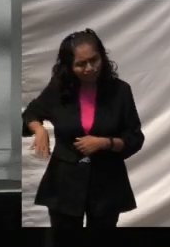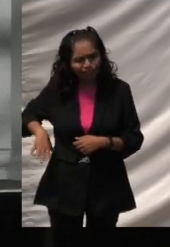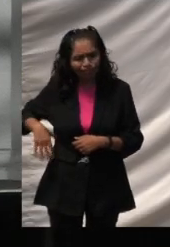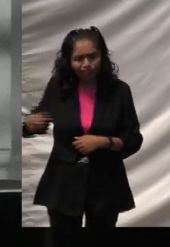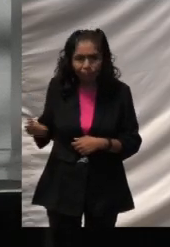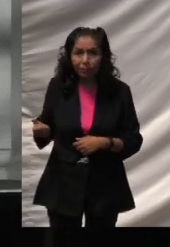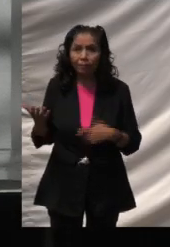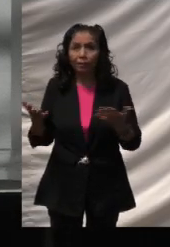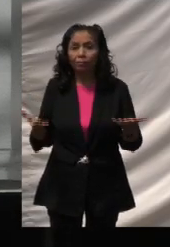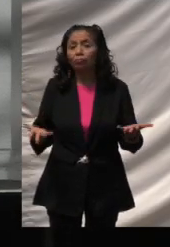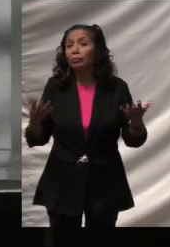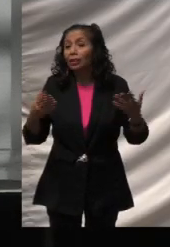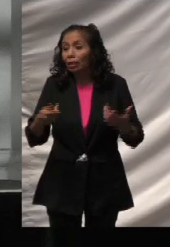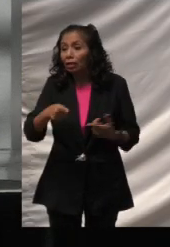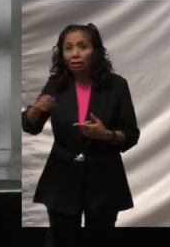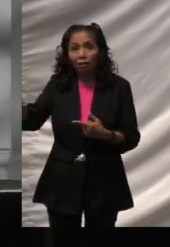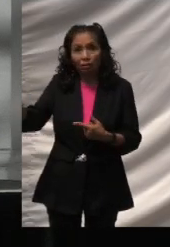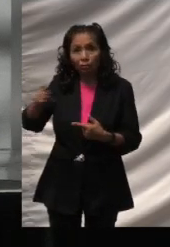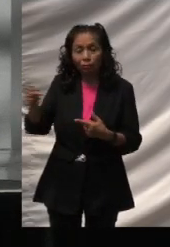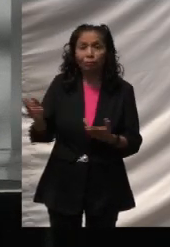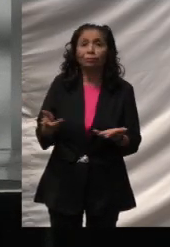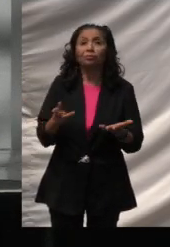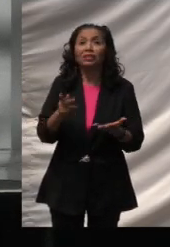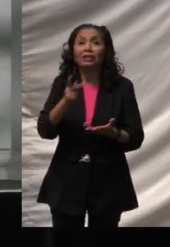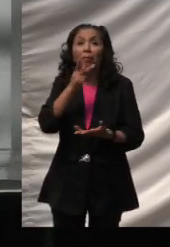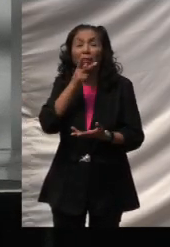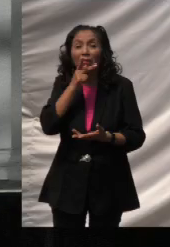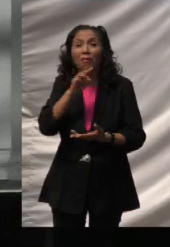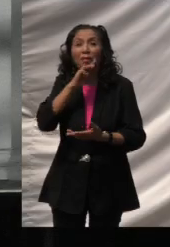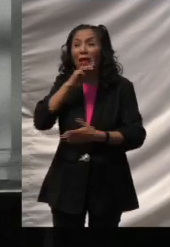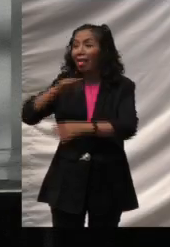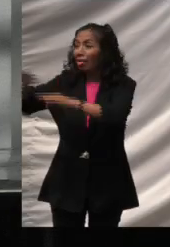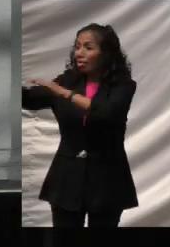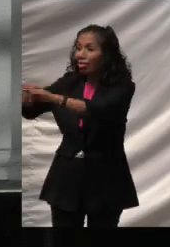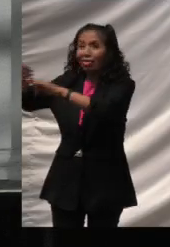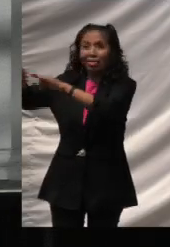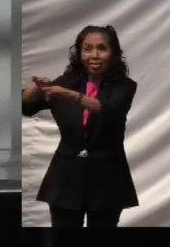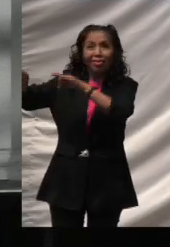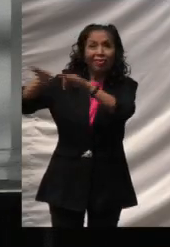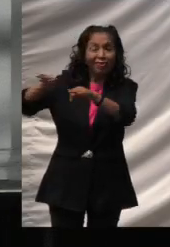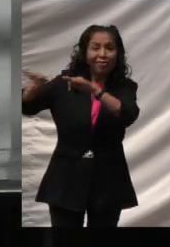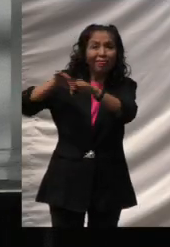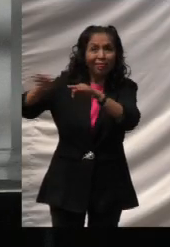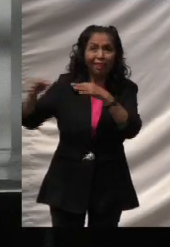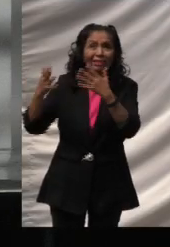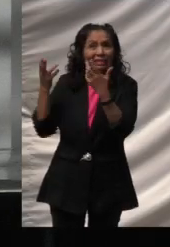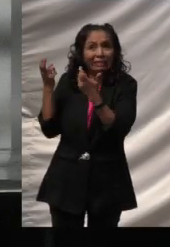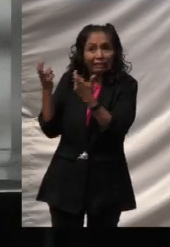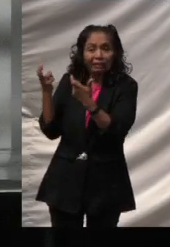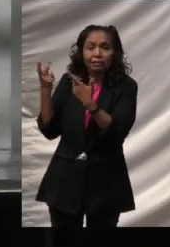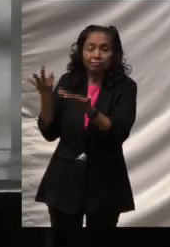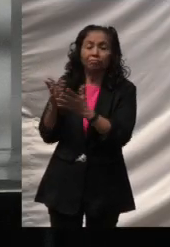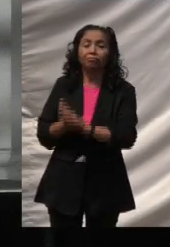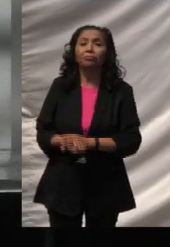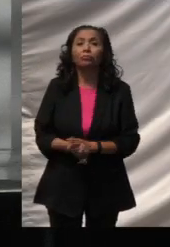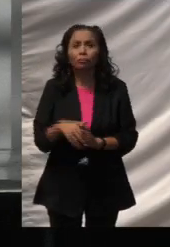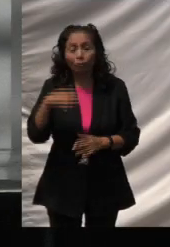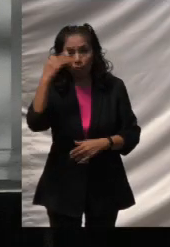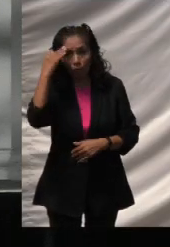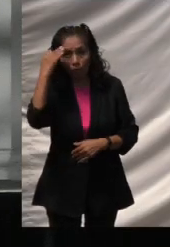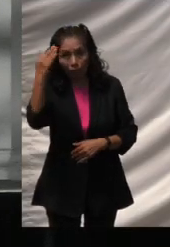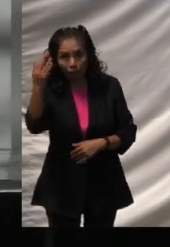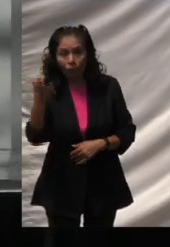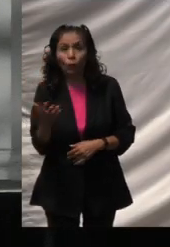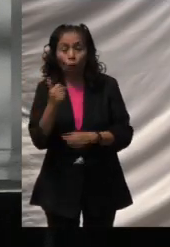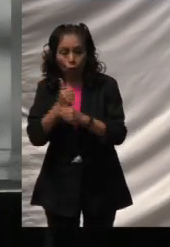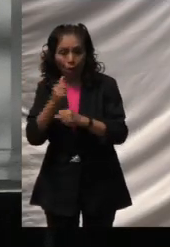fácil, ya que cada uno tenía dos empleos para mantener los gastos de los cuatro. Con el paso del tiempo y la formación que le